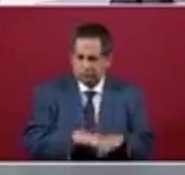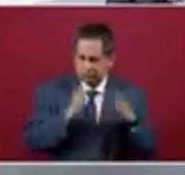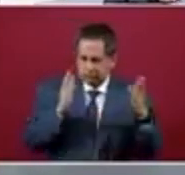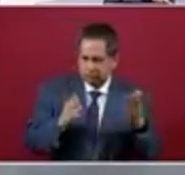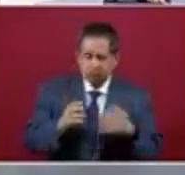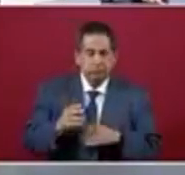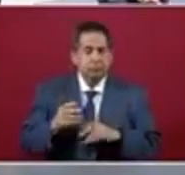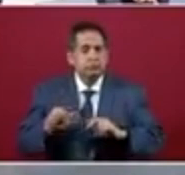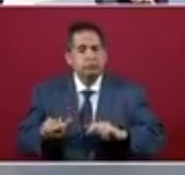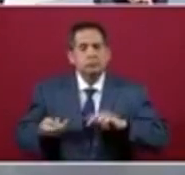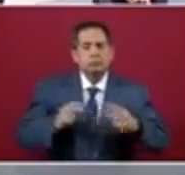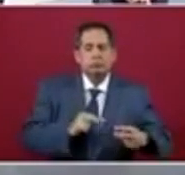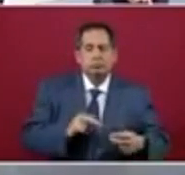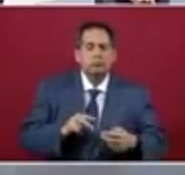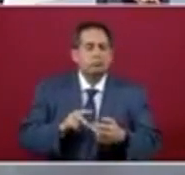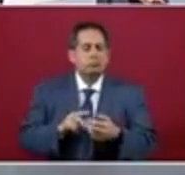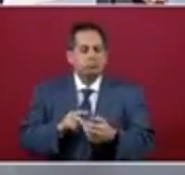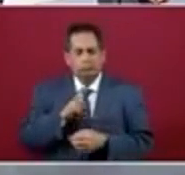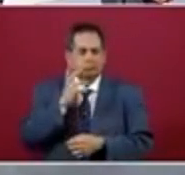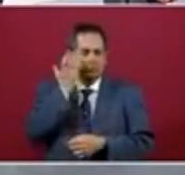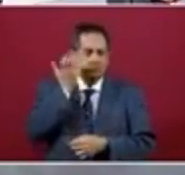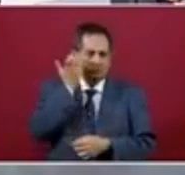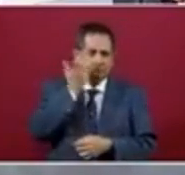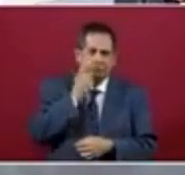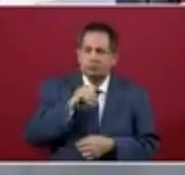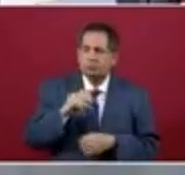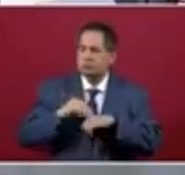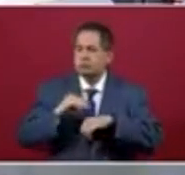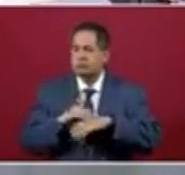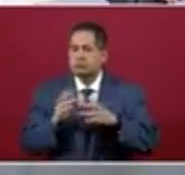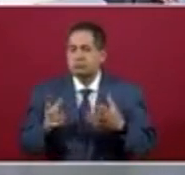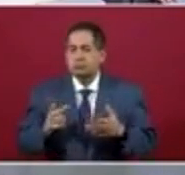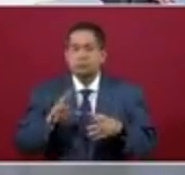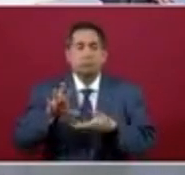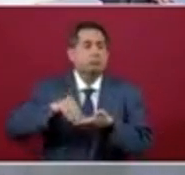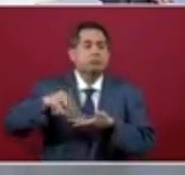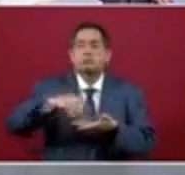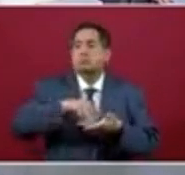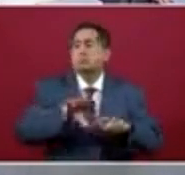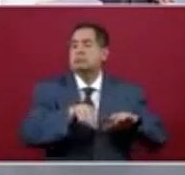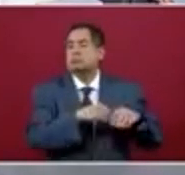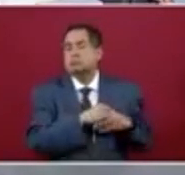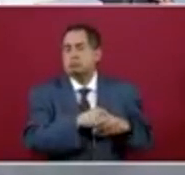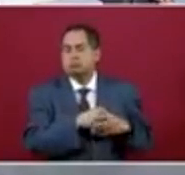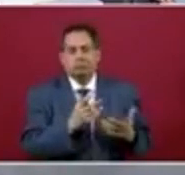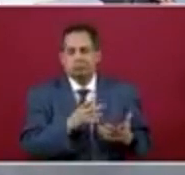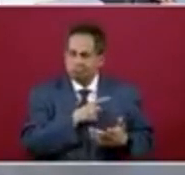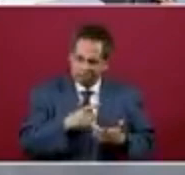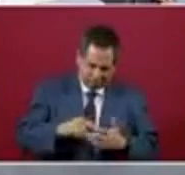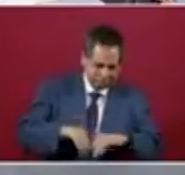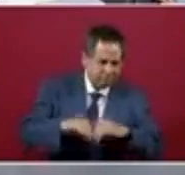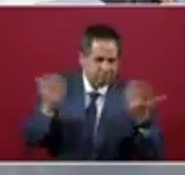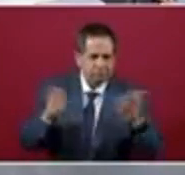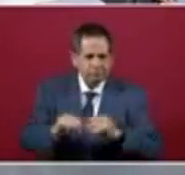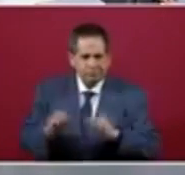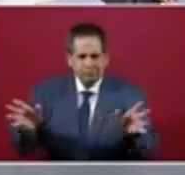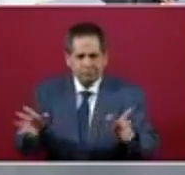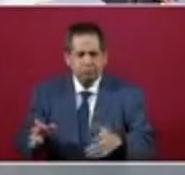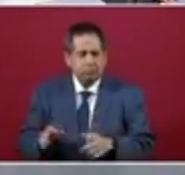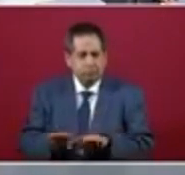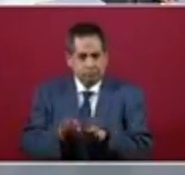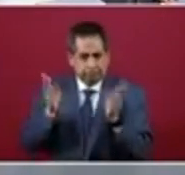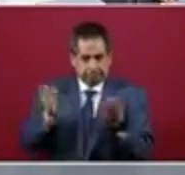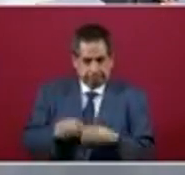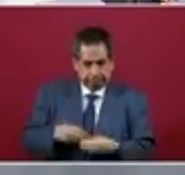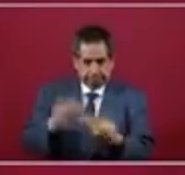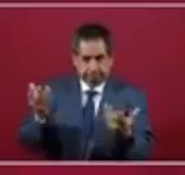al revés el tema de datos personales para reservar lo que debía ser público. Por eso, como lo mencionaba el director